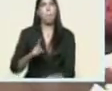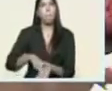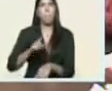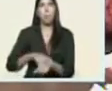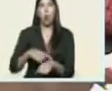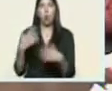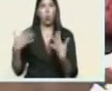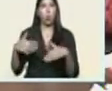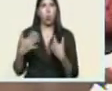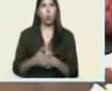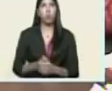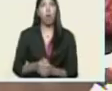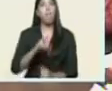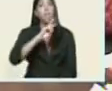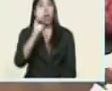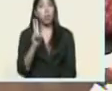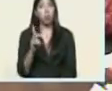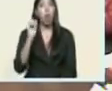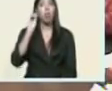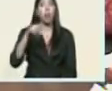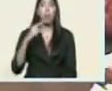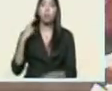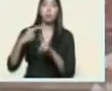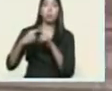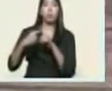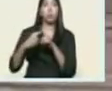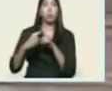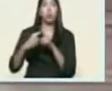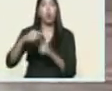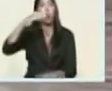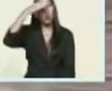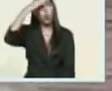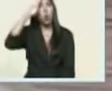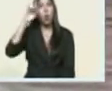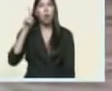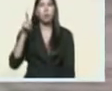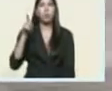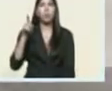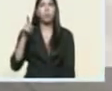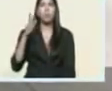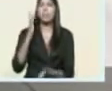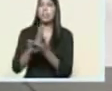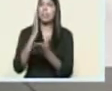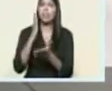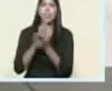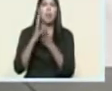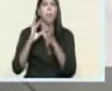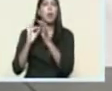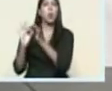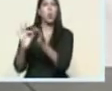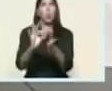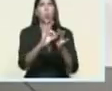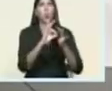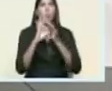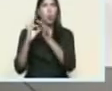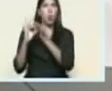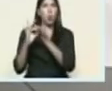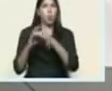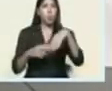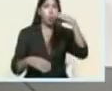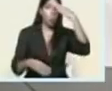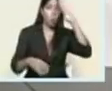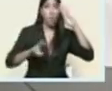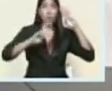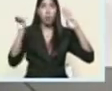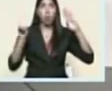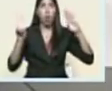contra Cuba. Y Venezuela dice, Cuba siempre junto. Cuba y Venezuela